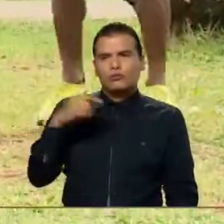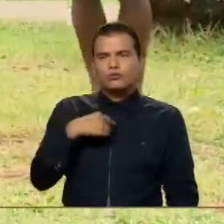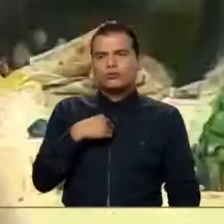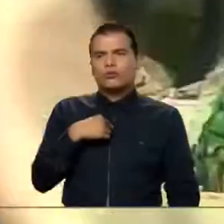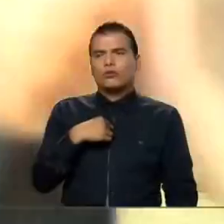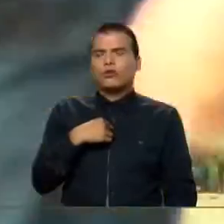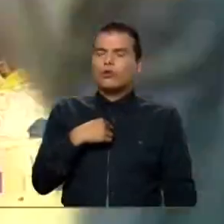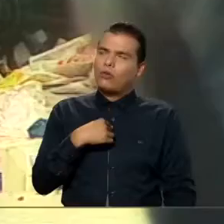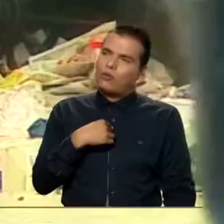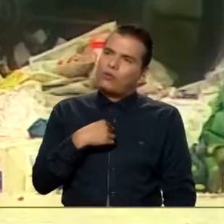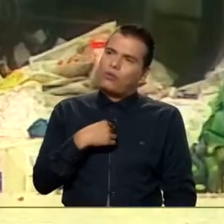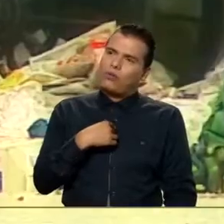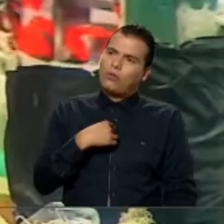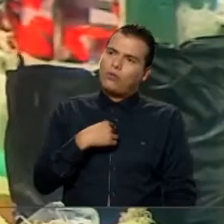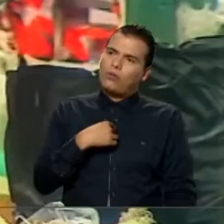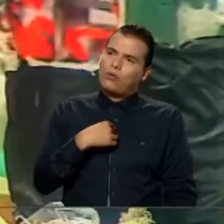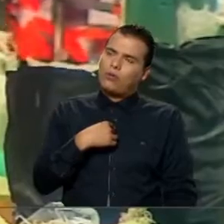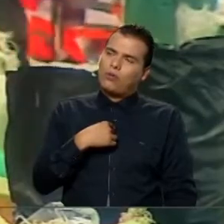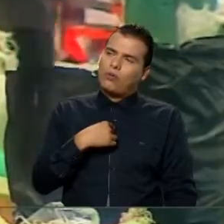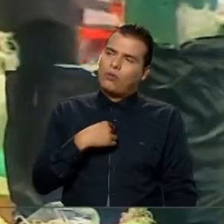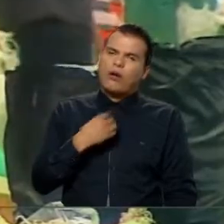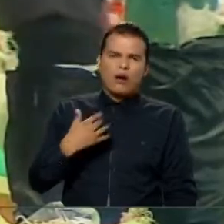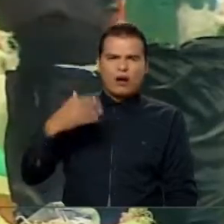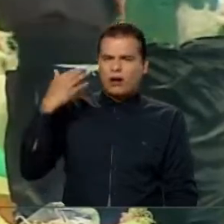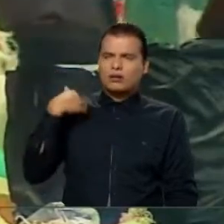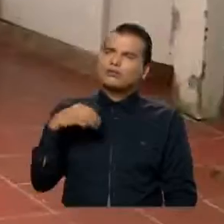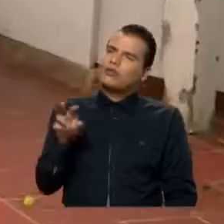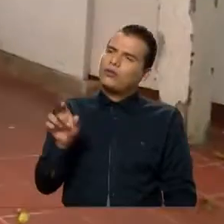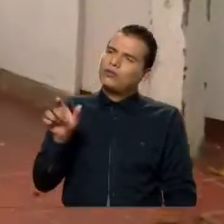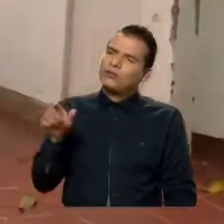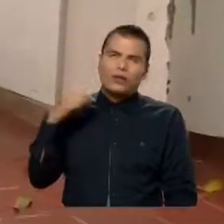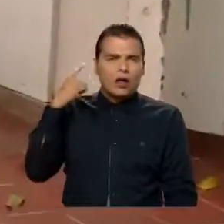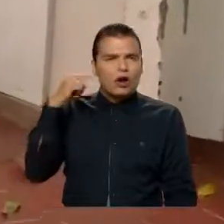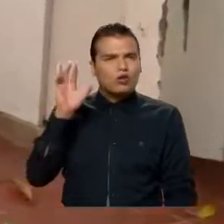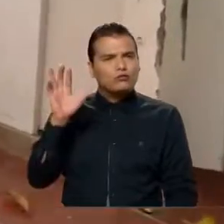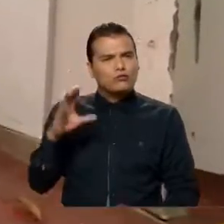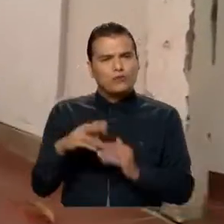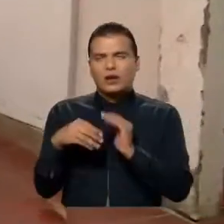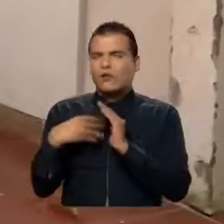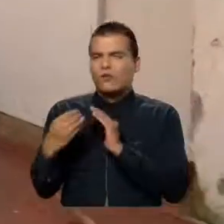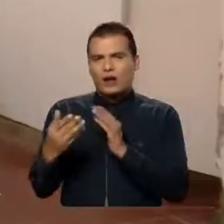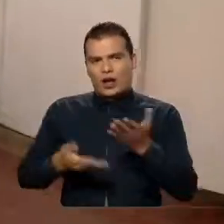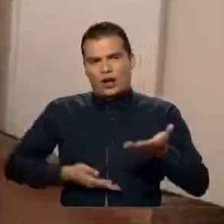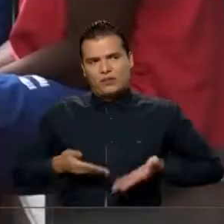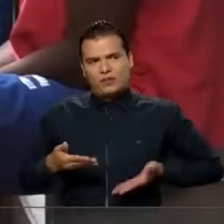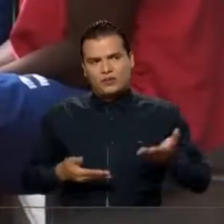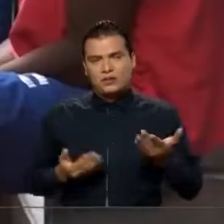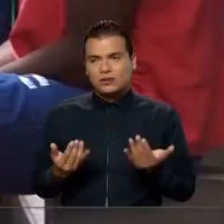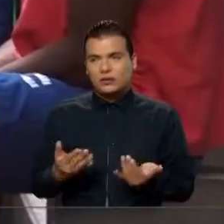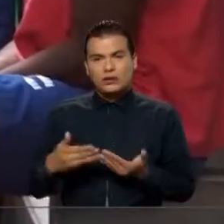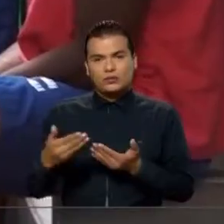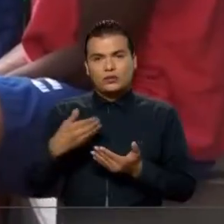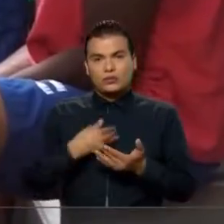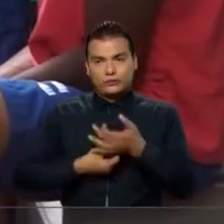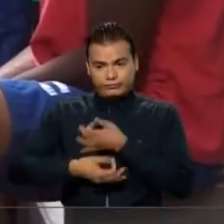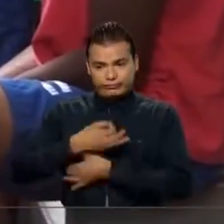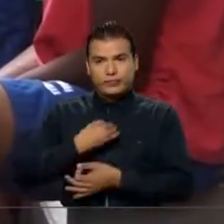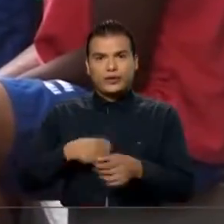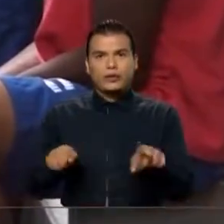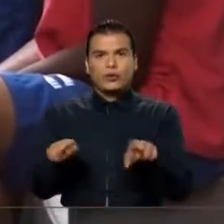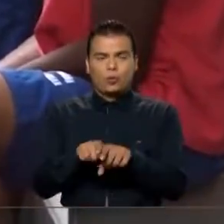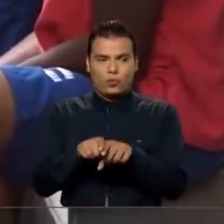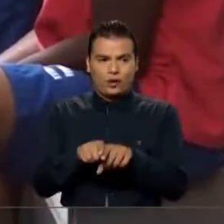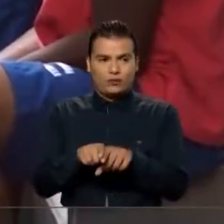fuese yo. En Cali hay 6.000 personas en condición de calle. 900 de ellos son atendidos a diario por